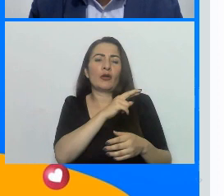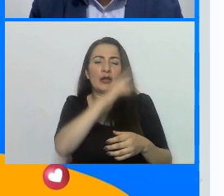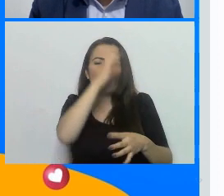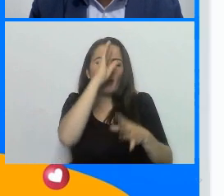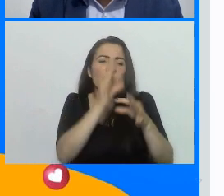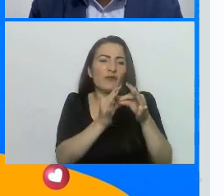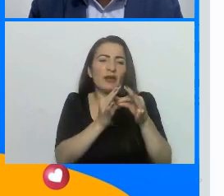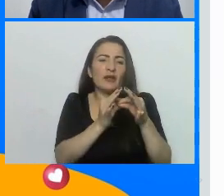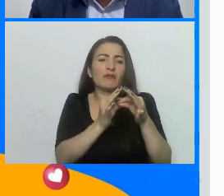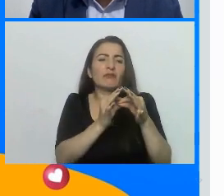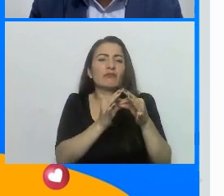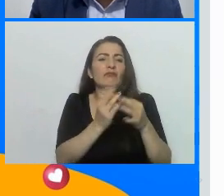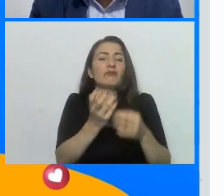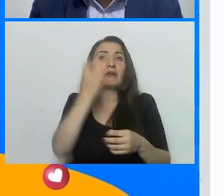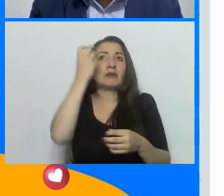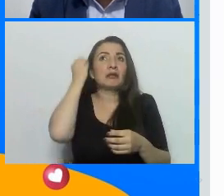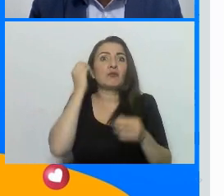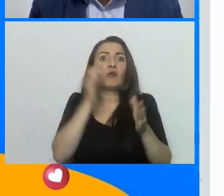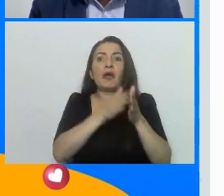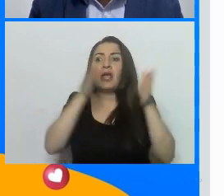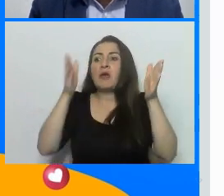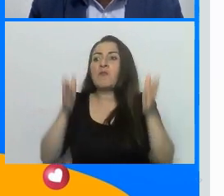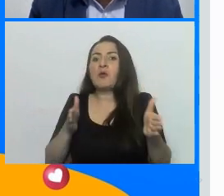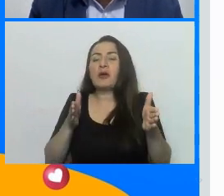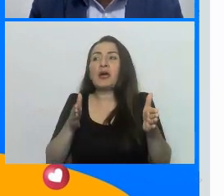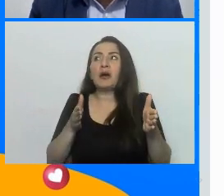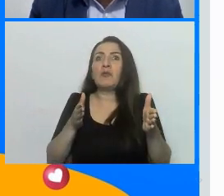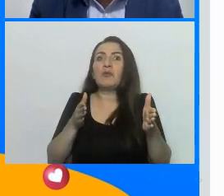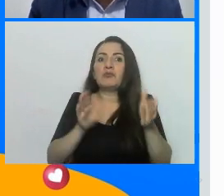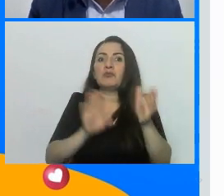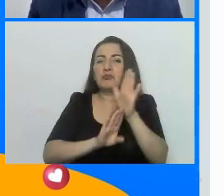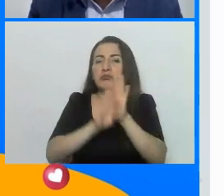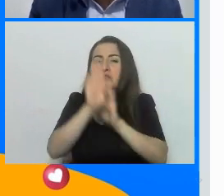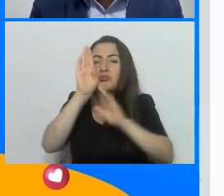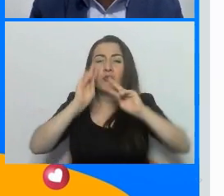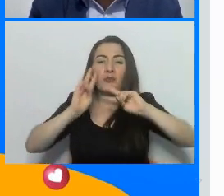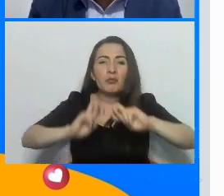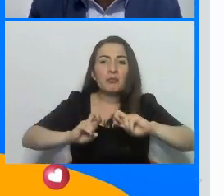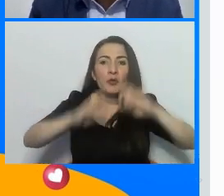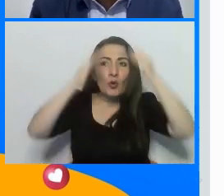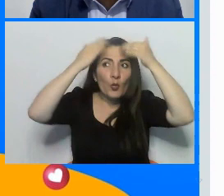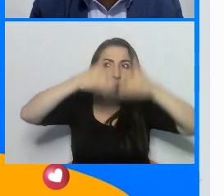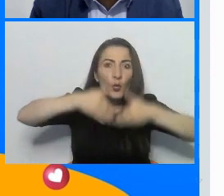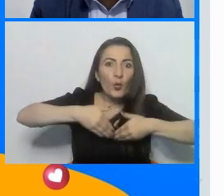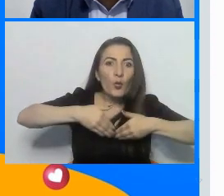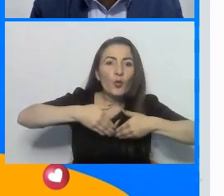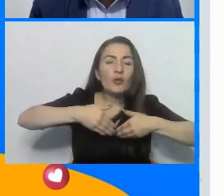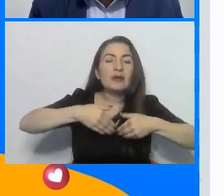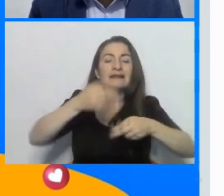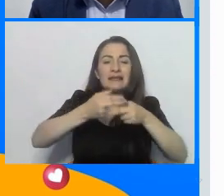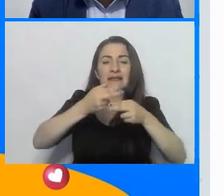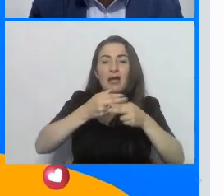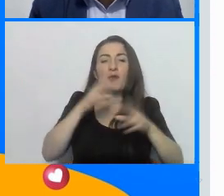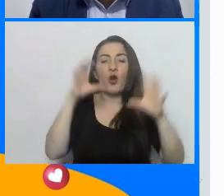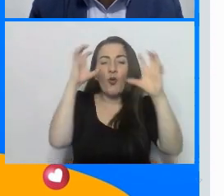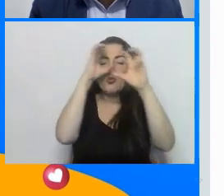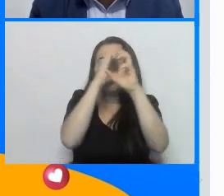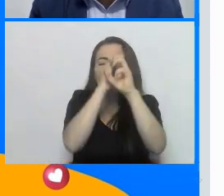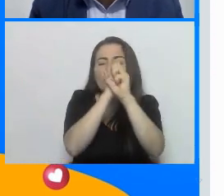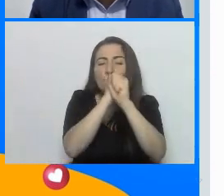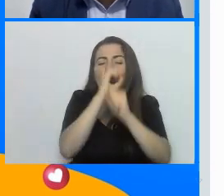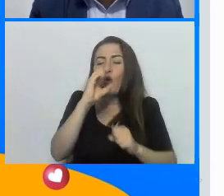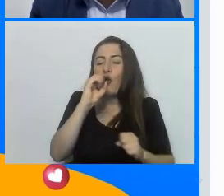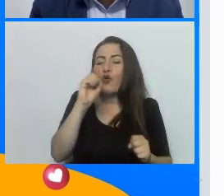asalto, donde no hay, digamos que sí se desarrollaron investigaciones, pero que eran ocultas, por eso se llama el oscurantismo, ¿no? Todo quedaba ahí